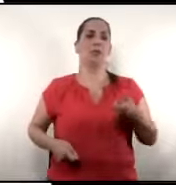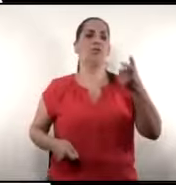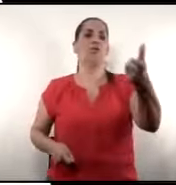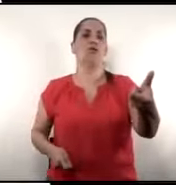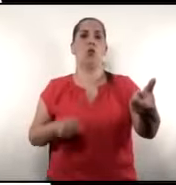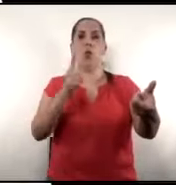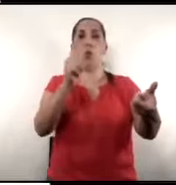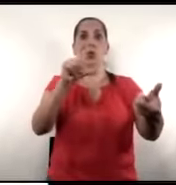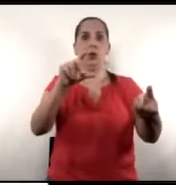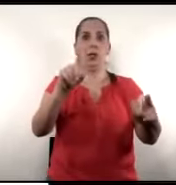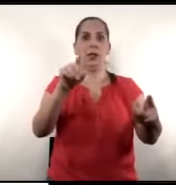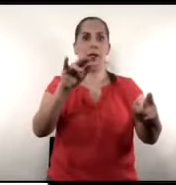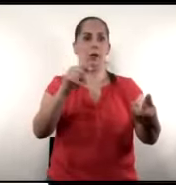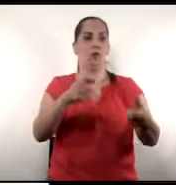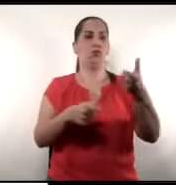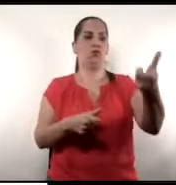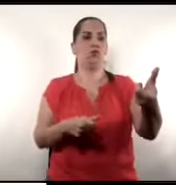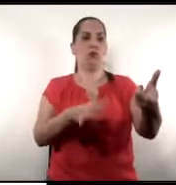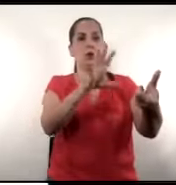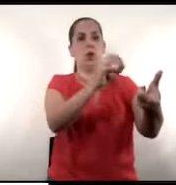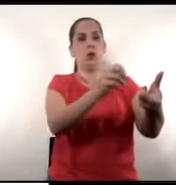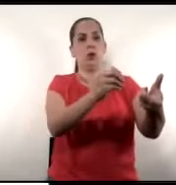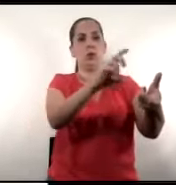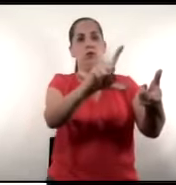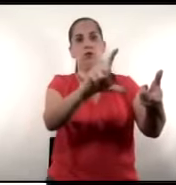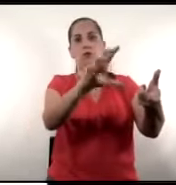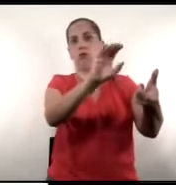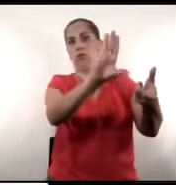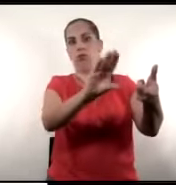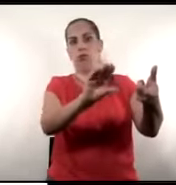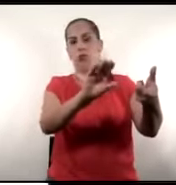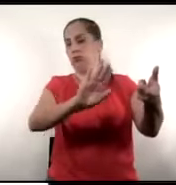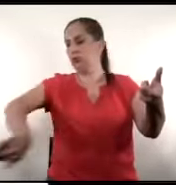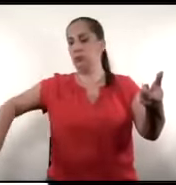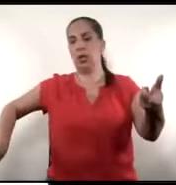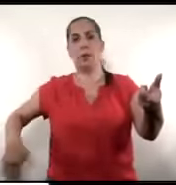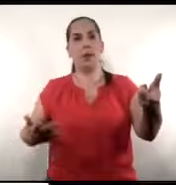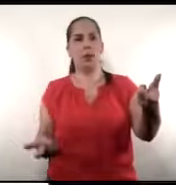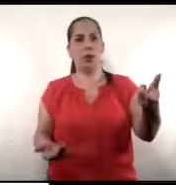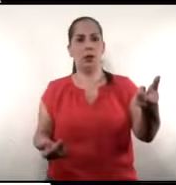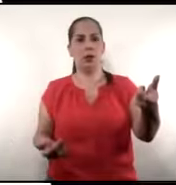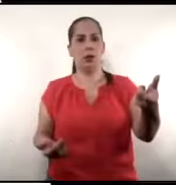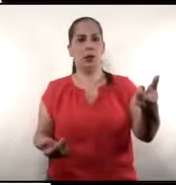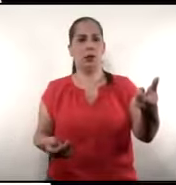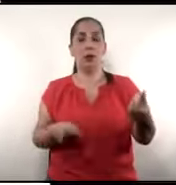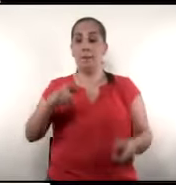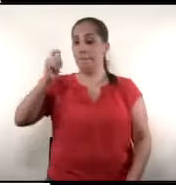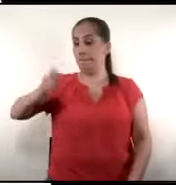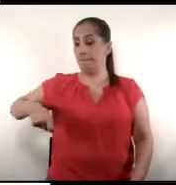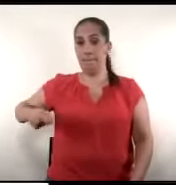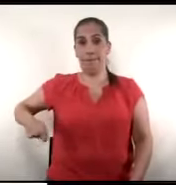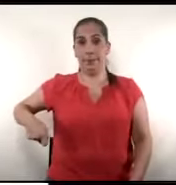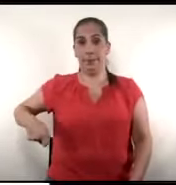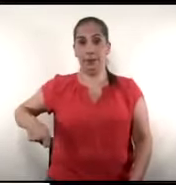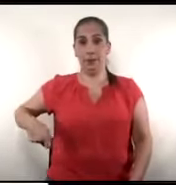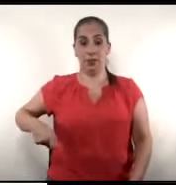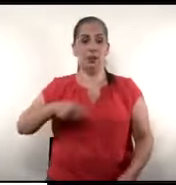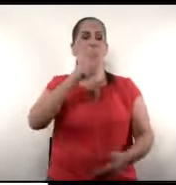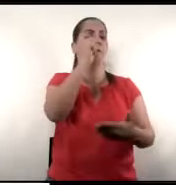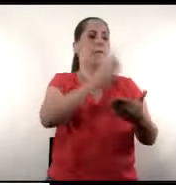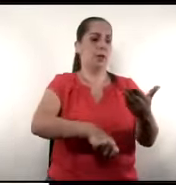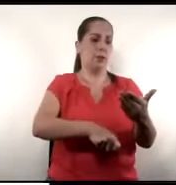decretos que contenían regulaciones innecesarias o lo que fuera. El presidente lo firmaba y a los poquitos